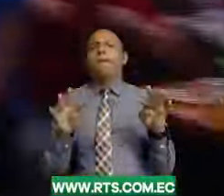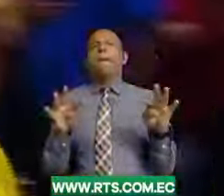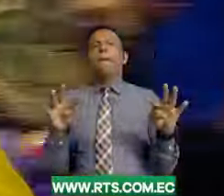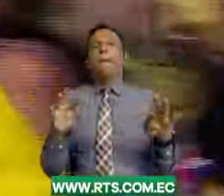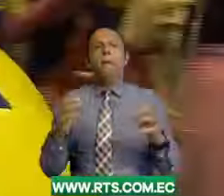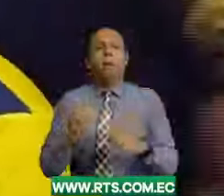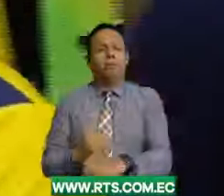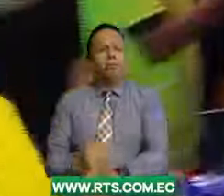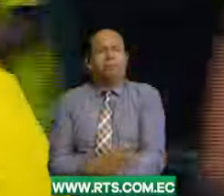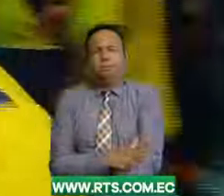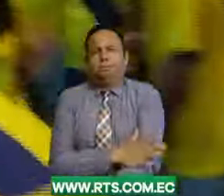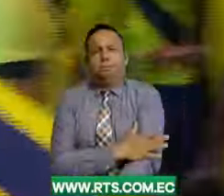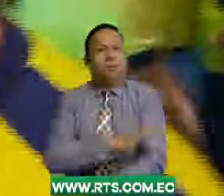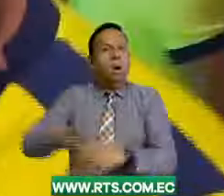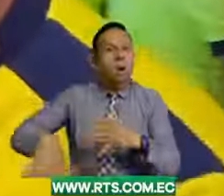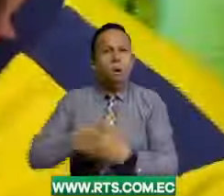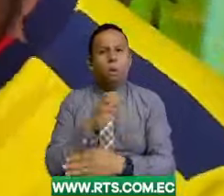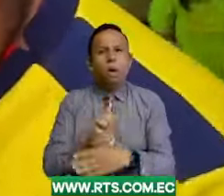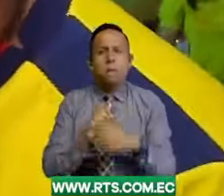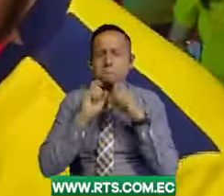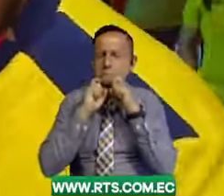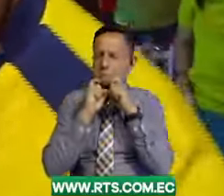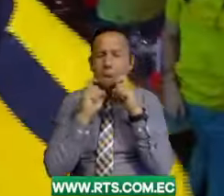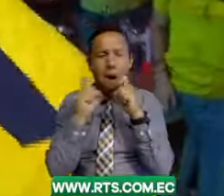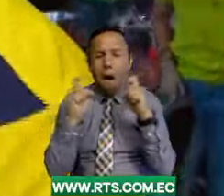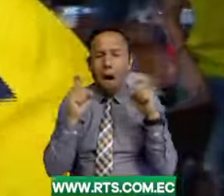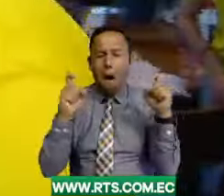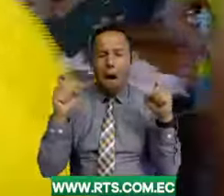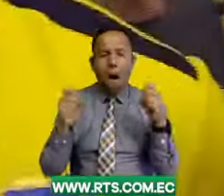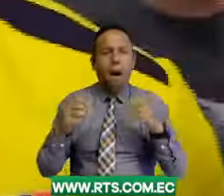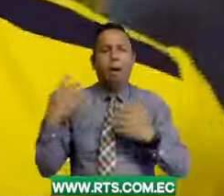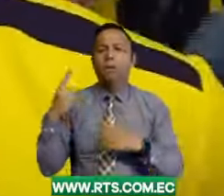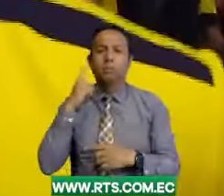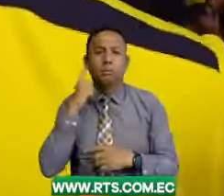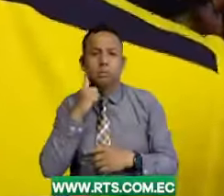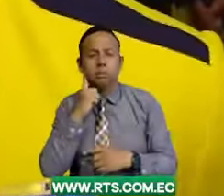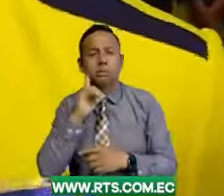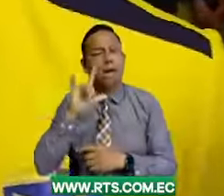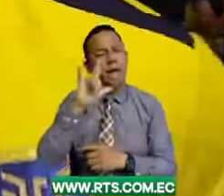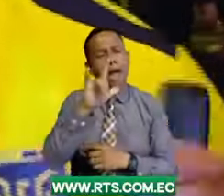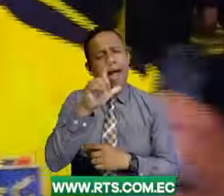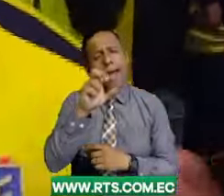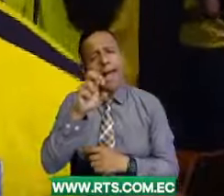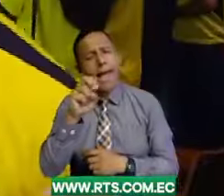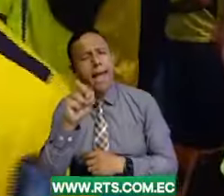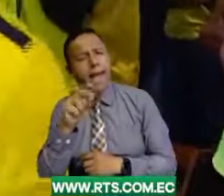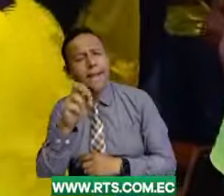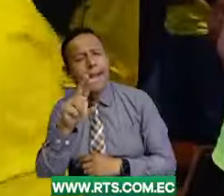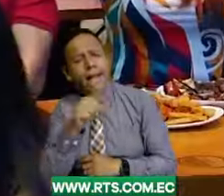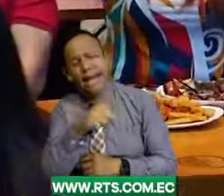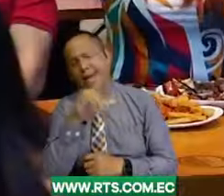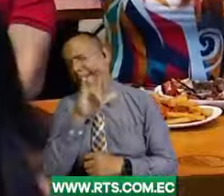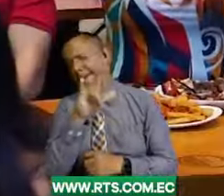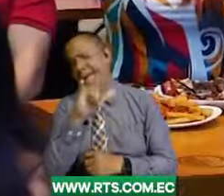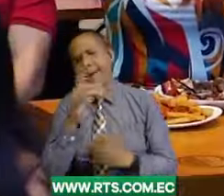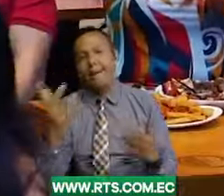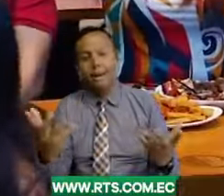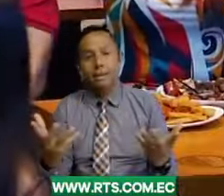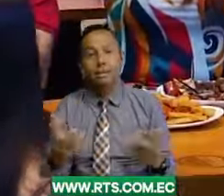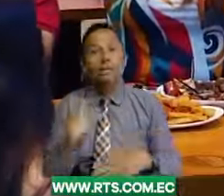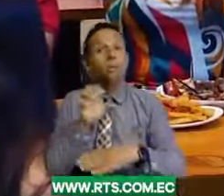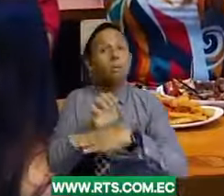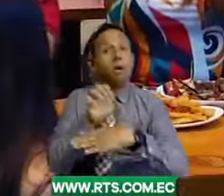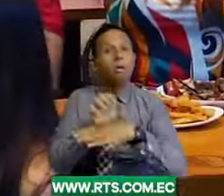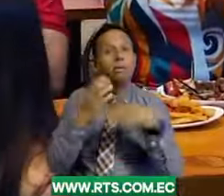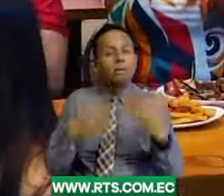grito se escuchó en todo el país. ¡Vamos, Ecuador! ¡Te amo, Ener, te amo! ¡Vamos! Ecuador